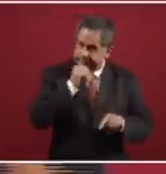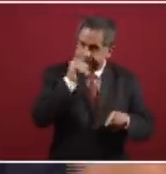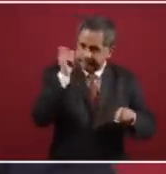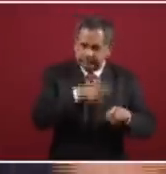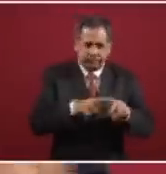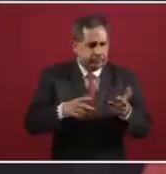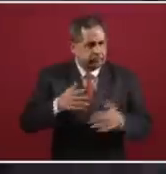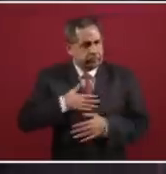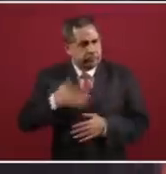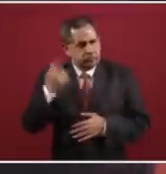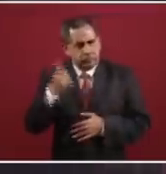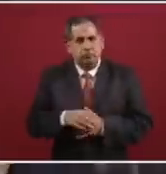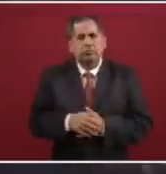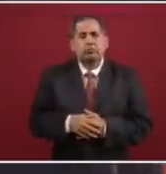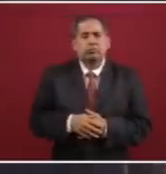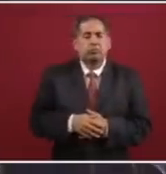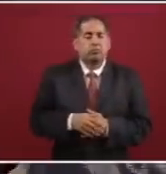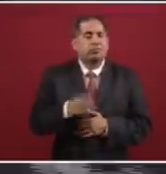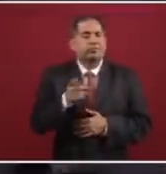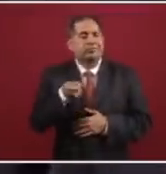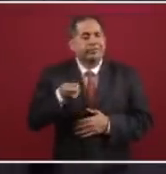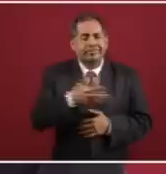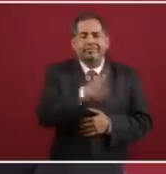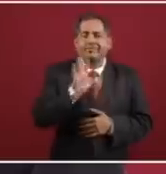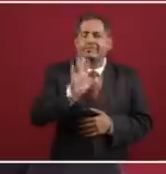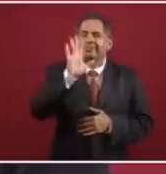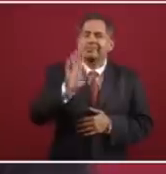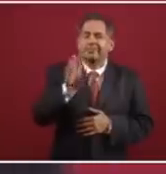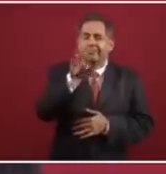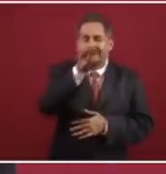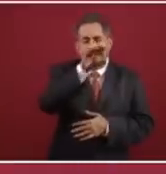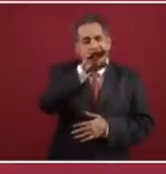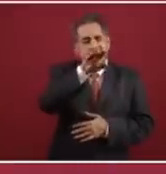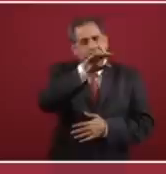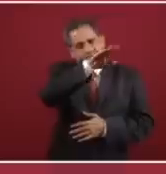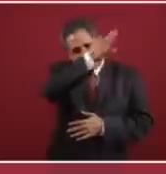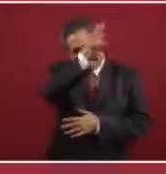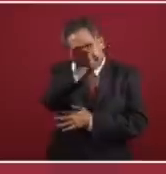Cuando hablo de el elefante